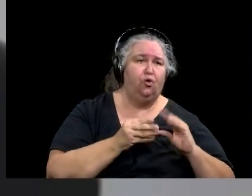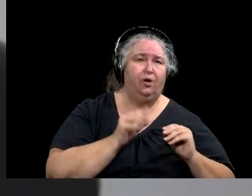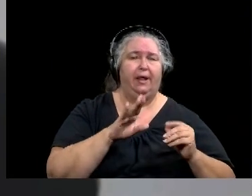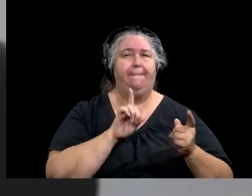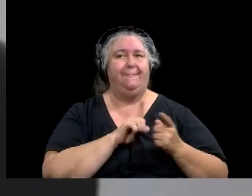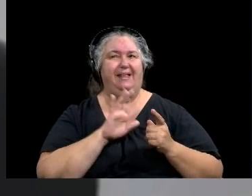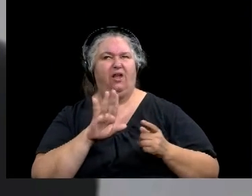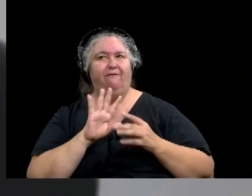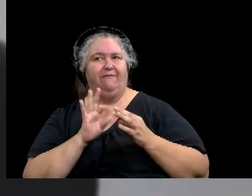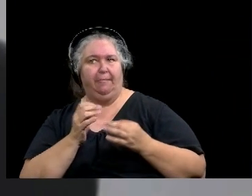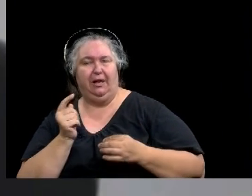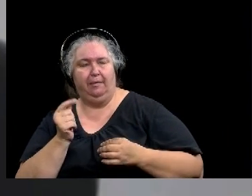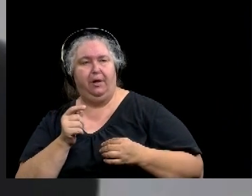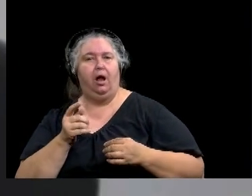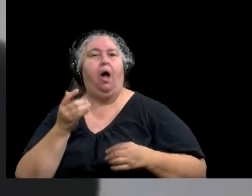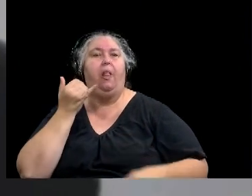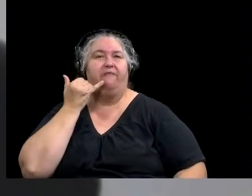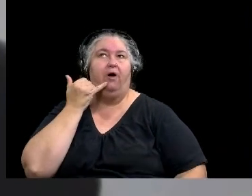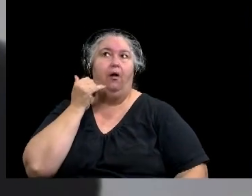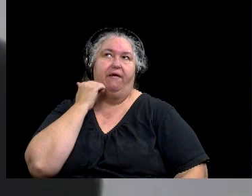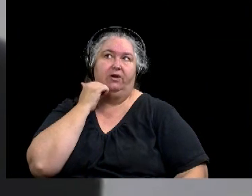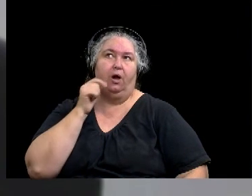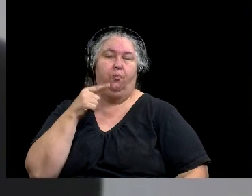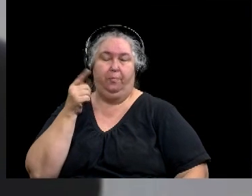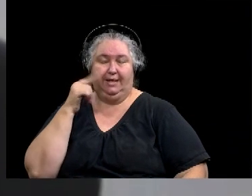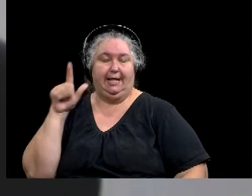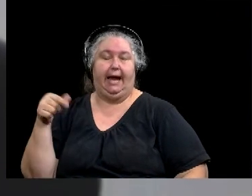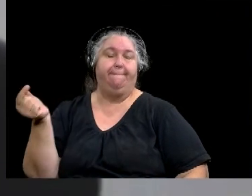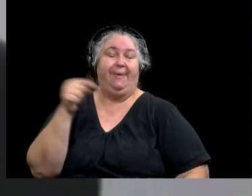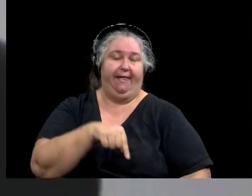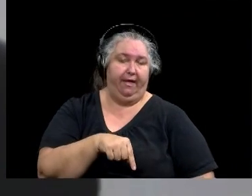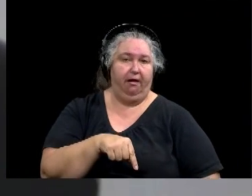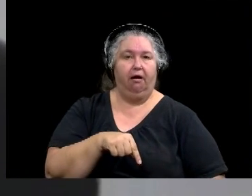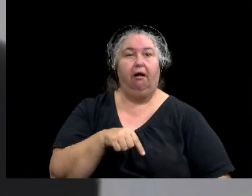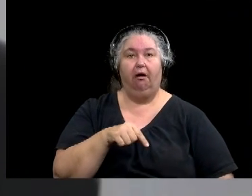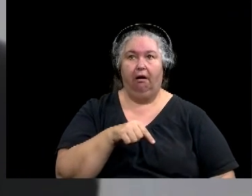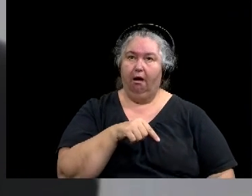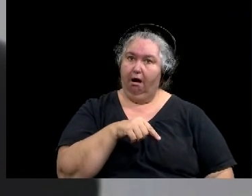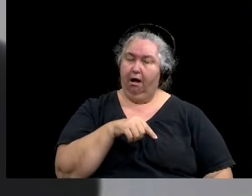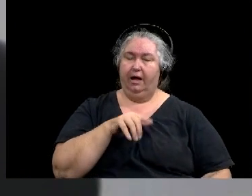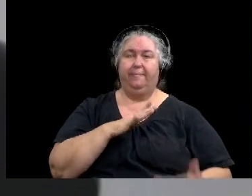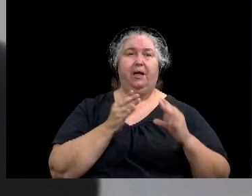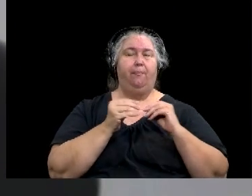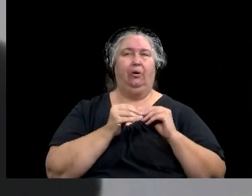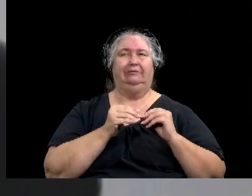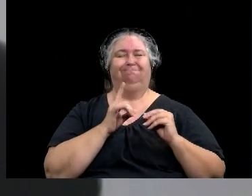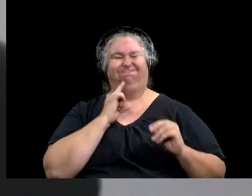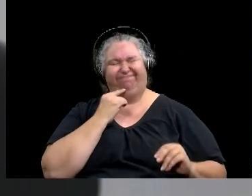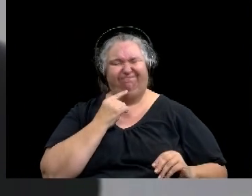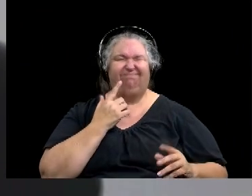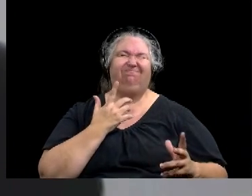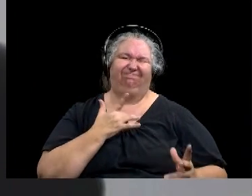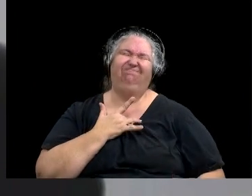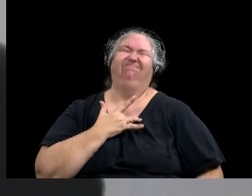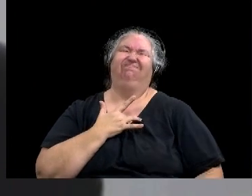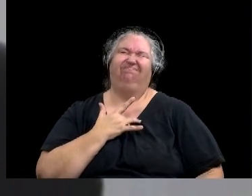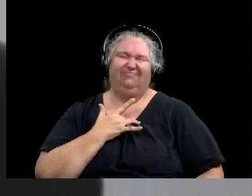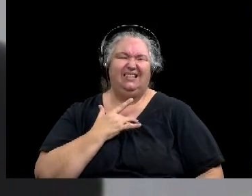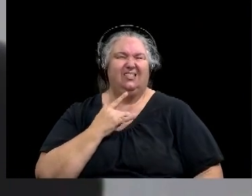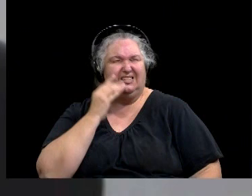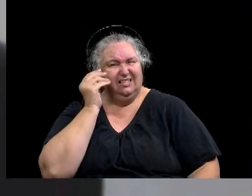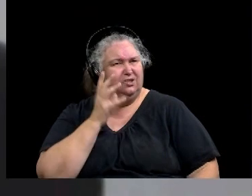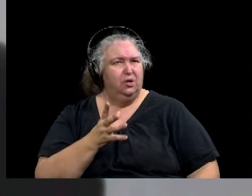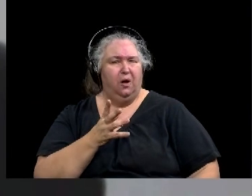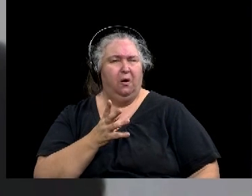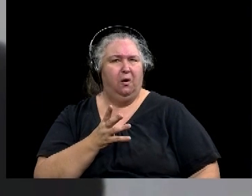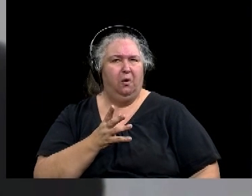y se empiezan a conocer y piden que hablar con sus familiares y él empieza a ser más intensivo